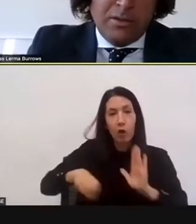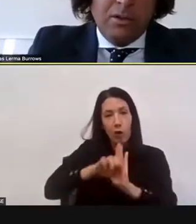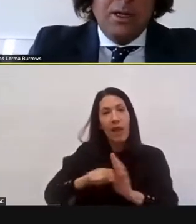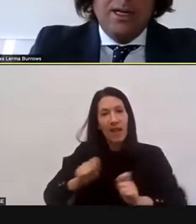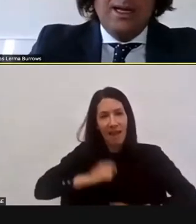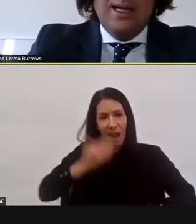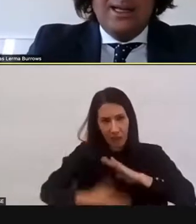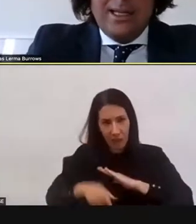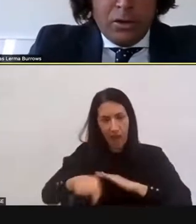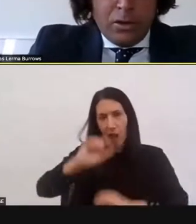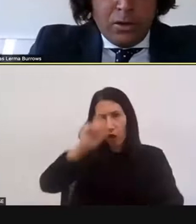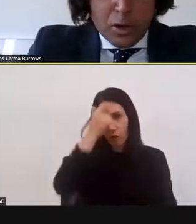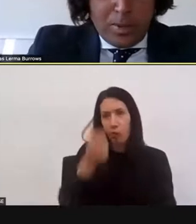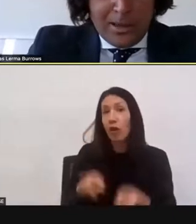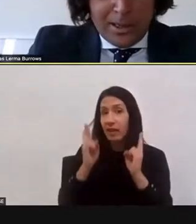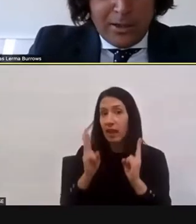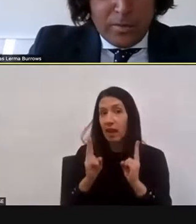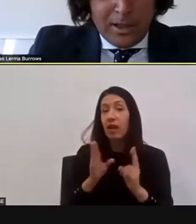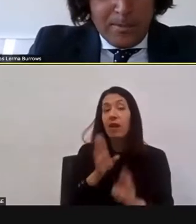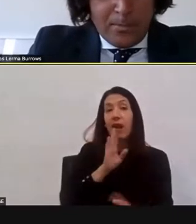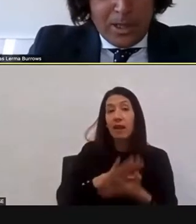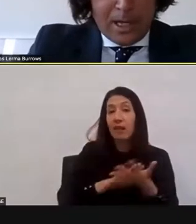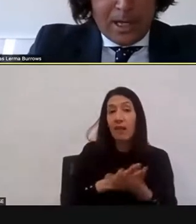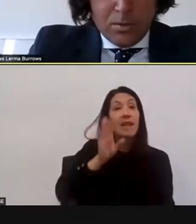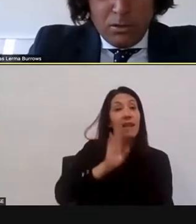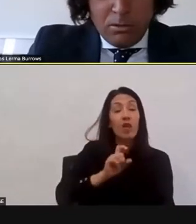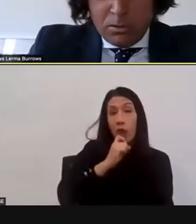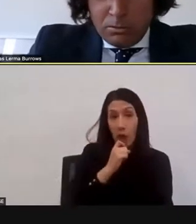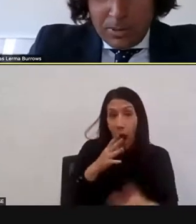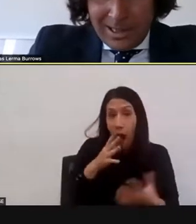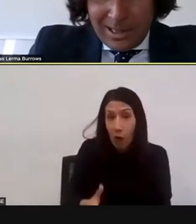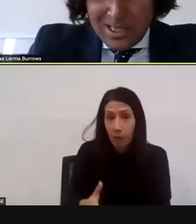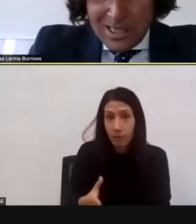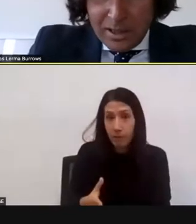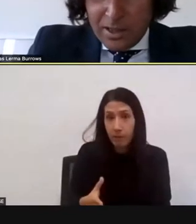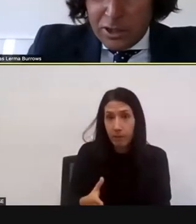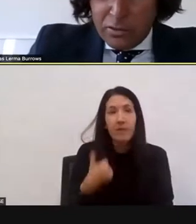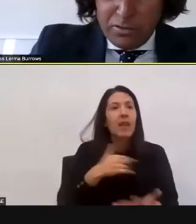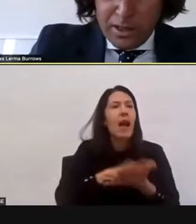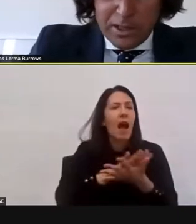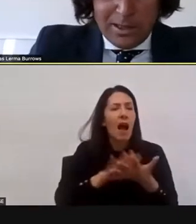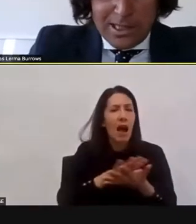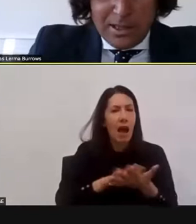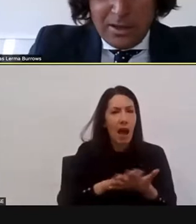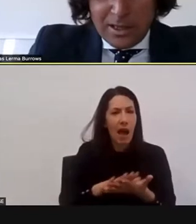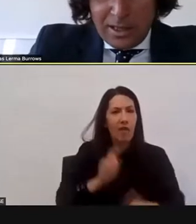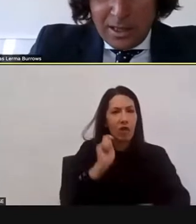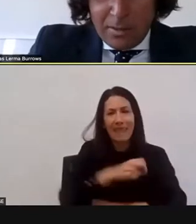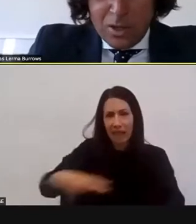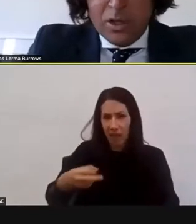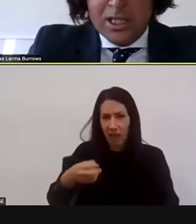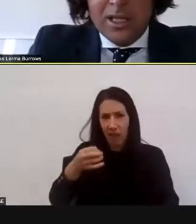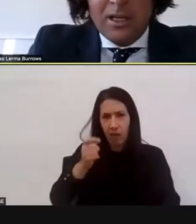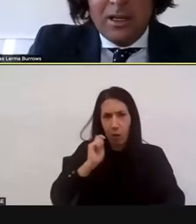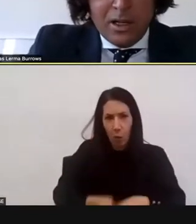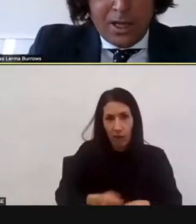jurisdicción. El delito de odio, como explicaba anteriormente, ahora mismo, te hablo de sentencias, no denuncias. Las sentencias que hay ahora mismo,